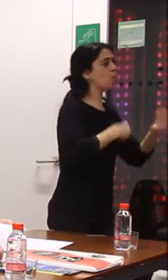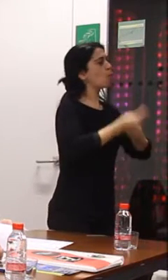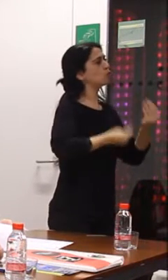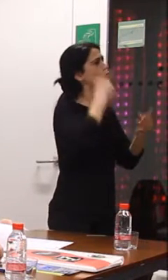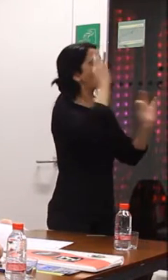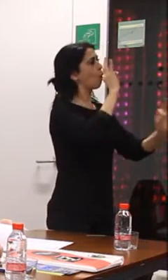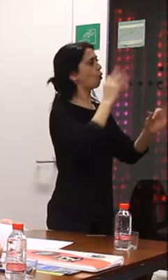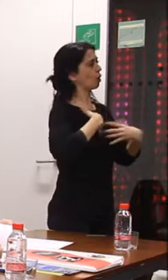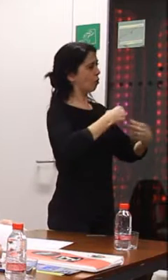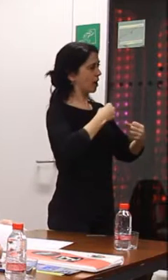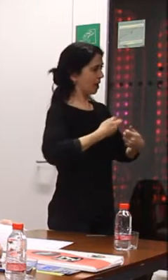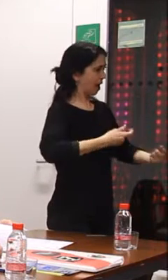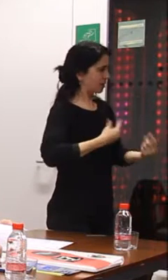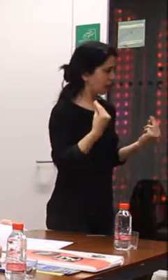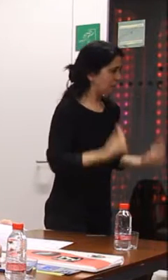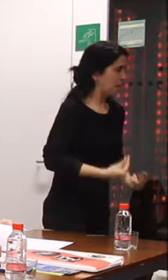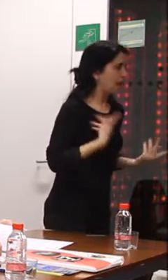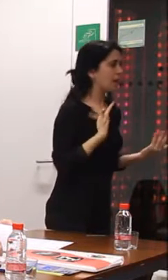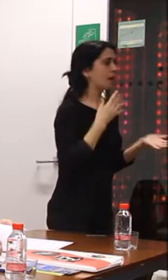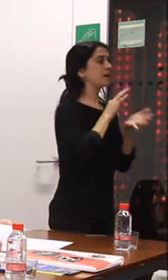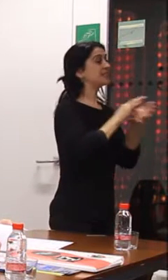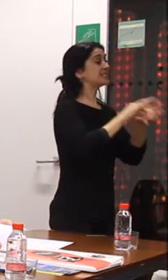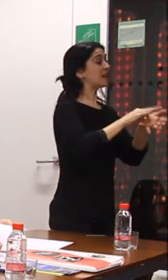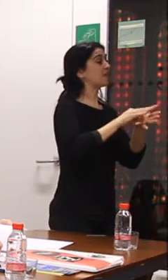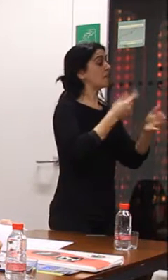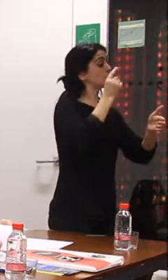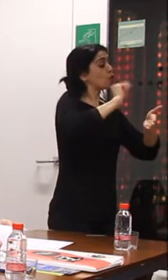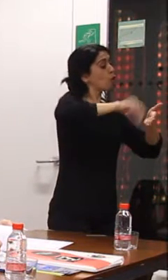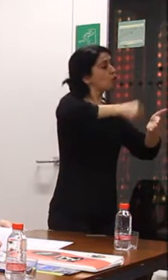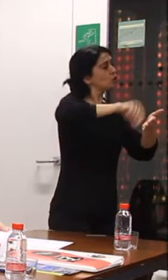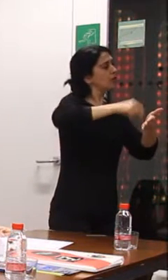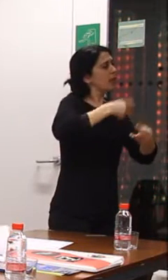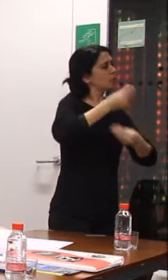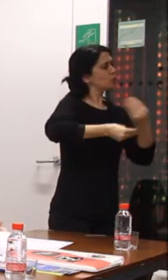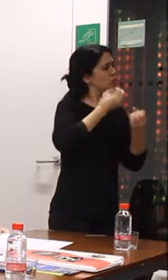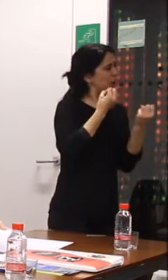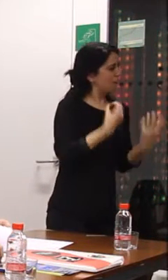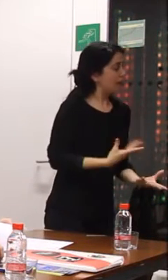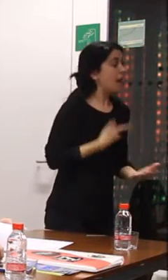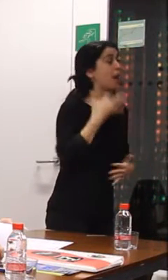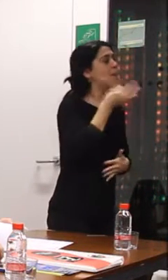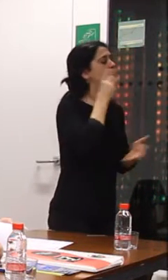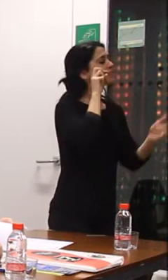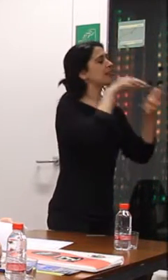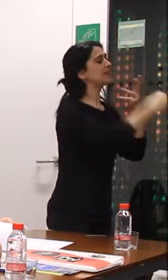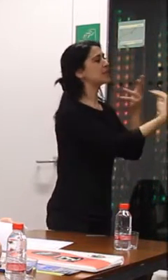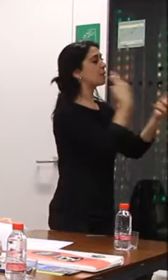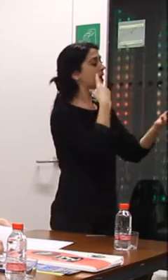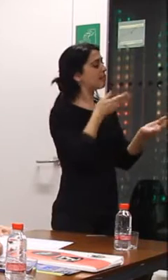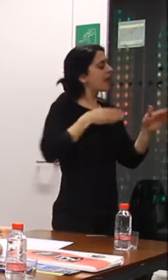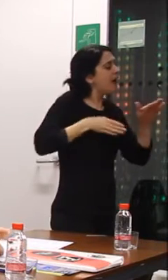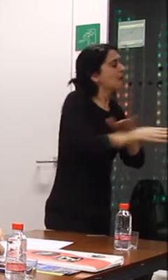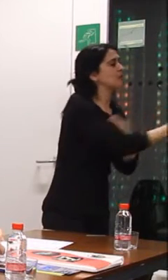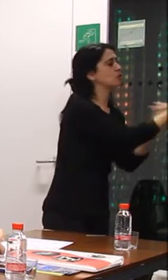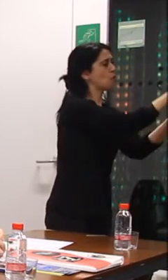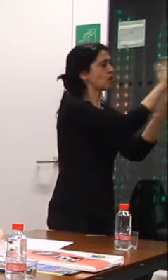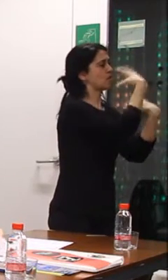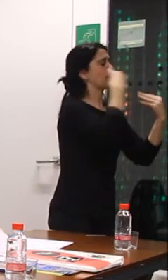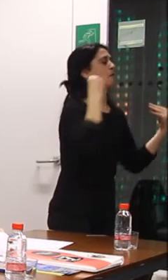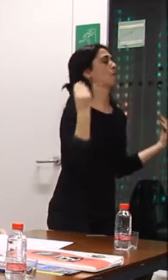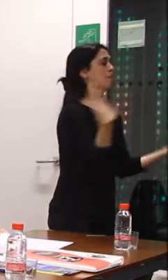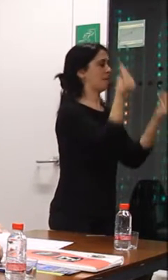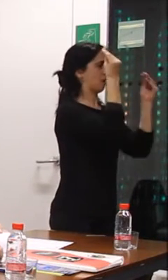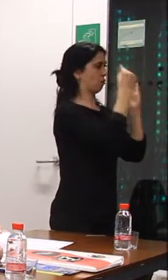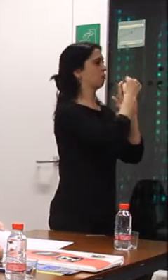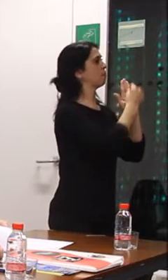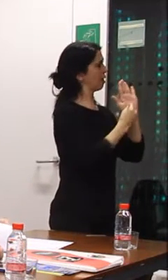energía, la optimización de los servicios contratados y la mejora de la transparencia y el acceso a la información. ¿Vale? Estas son algunas